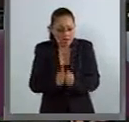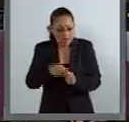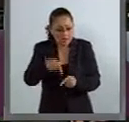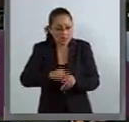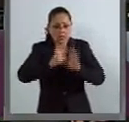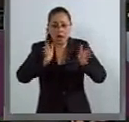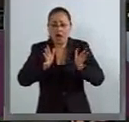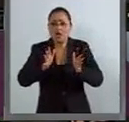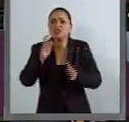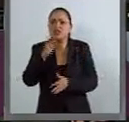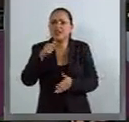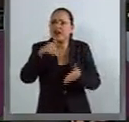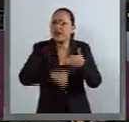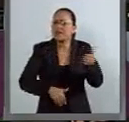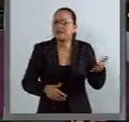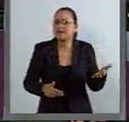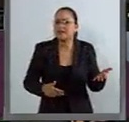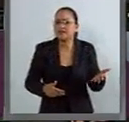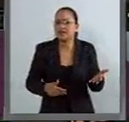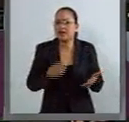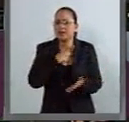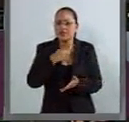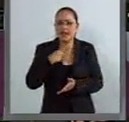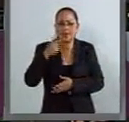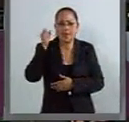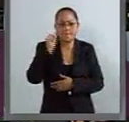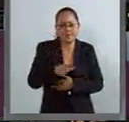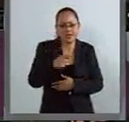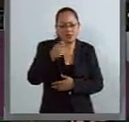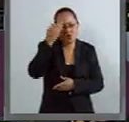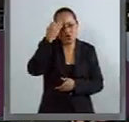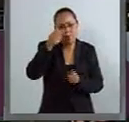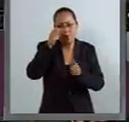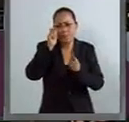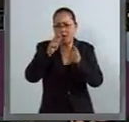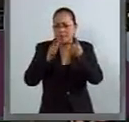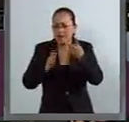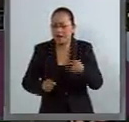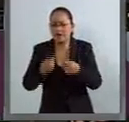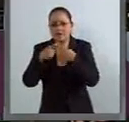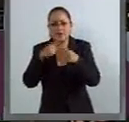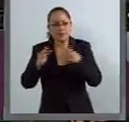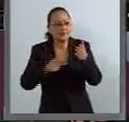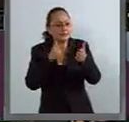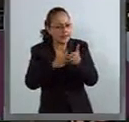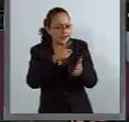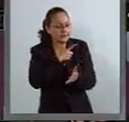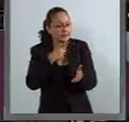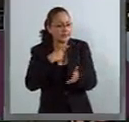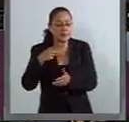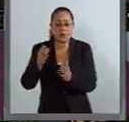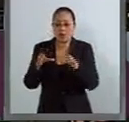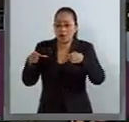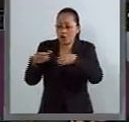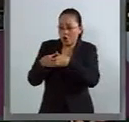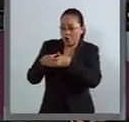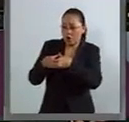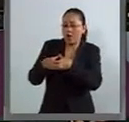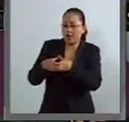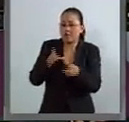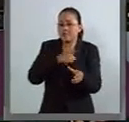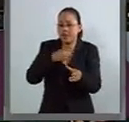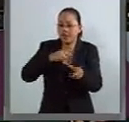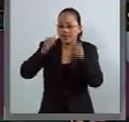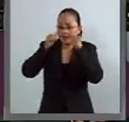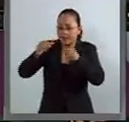¿sí? Tiene que estar simultáneamente en distintas plataformas, porque ustedes que son representantes de sus distritos, pues tienen que estar al pendiente de